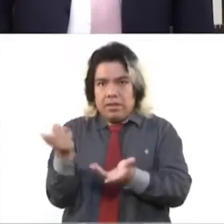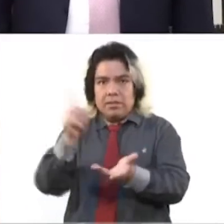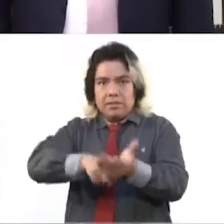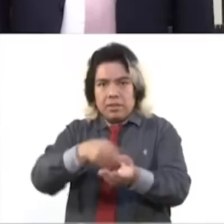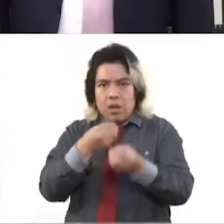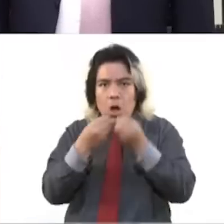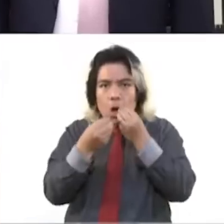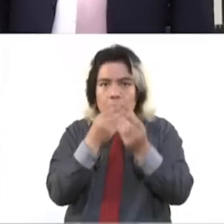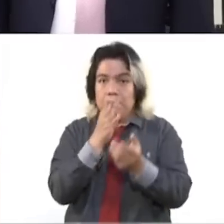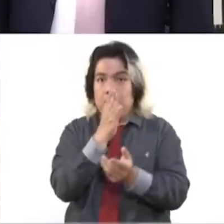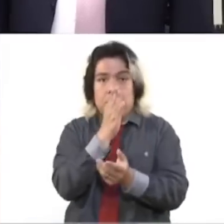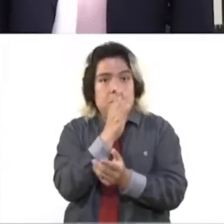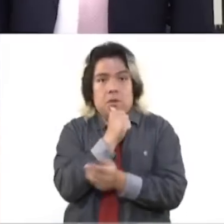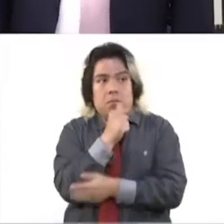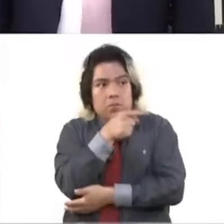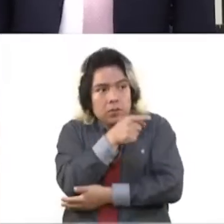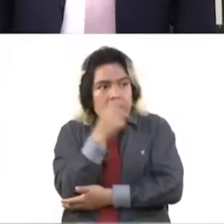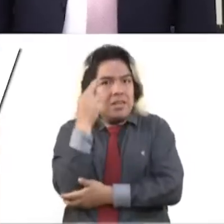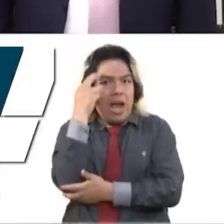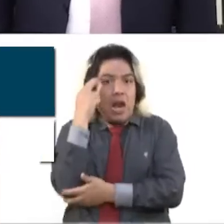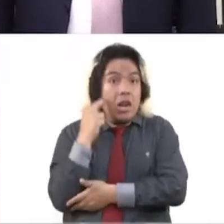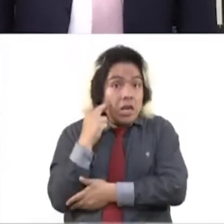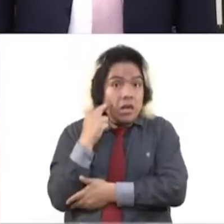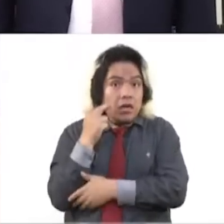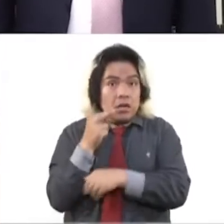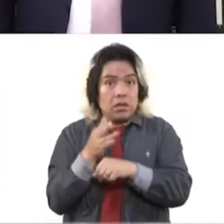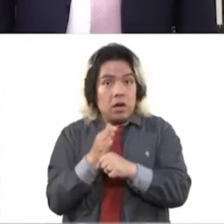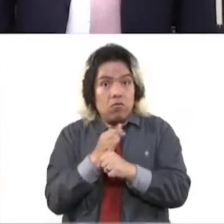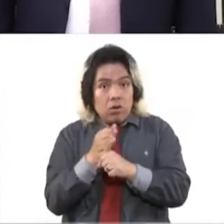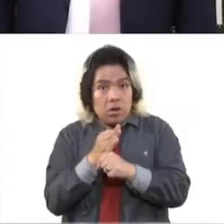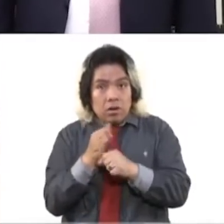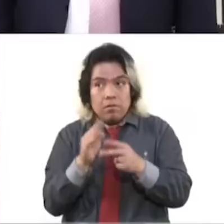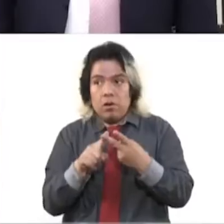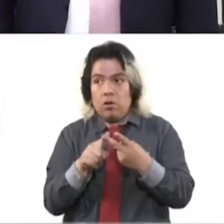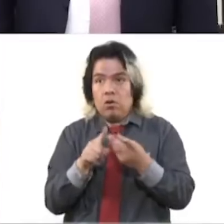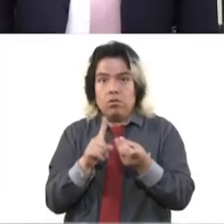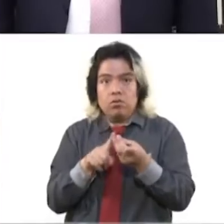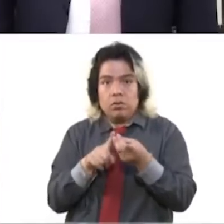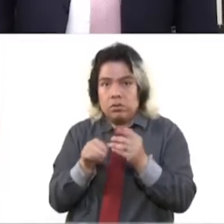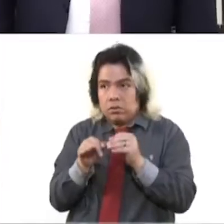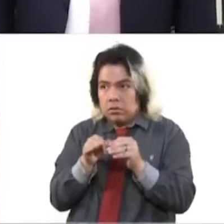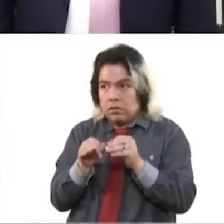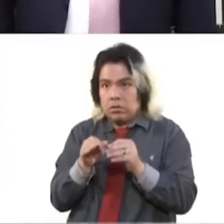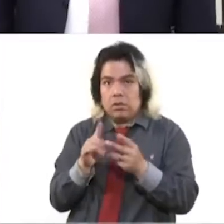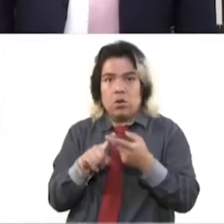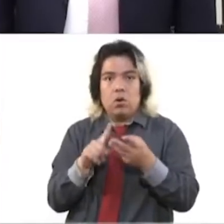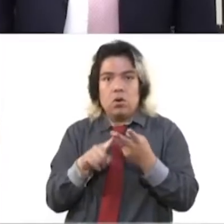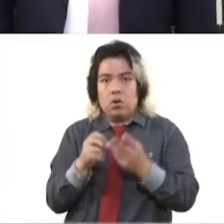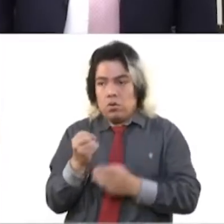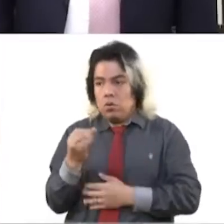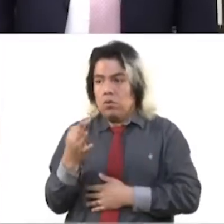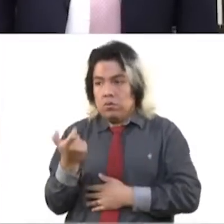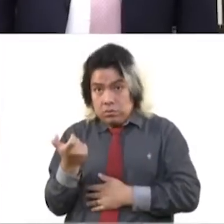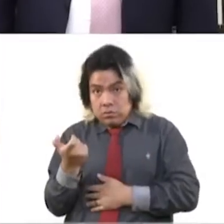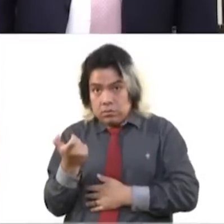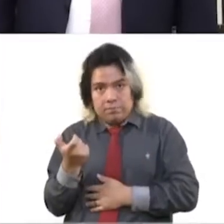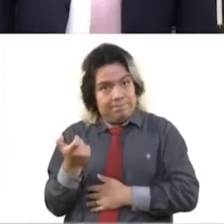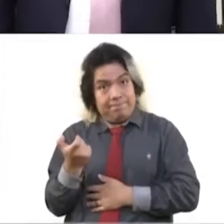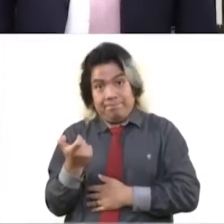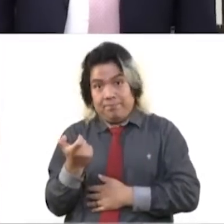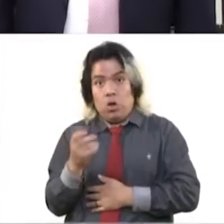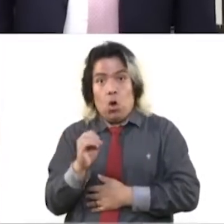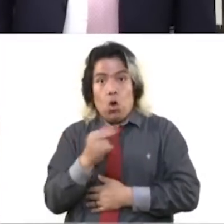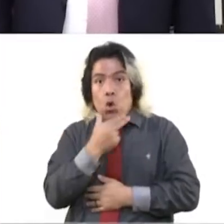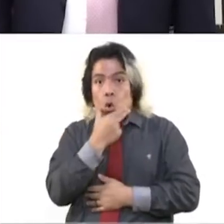podemos permitir que se distinga a la persona por el color de la piel, o por dónde trabajamos, o por cuánto ganamos, o si